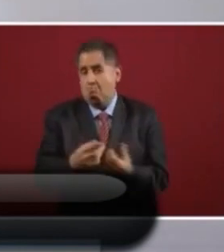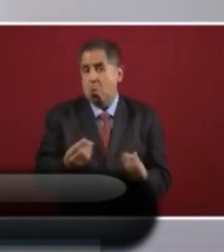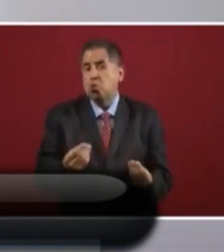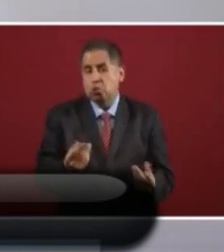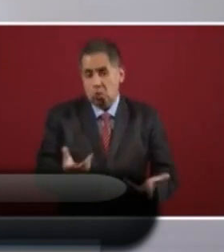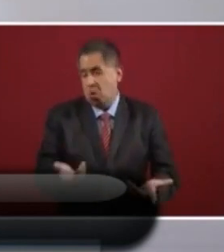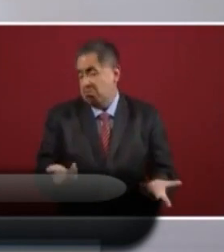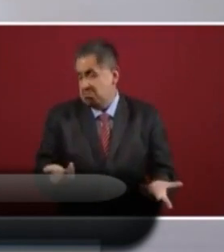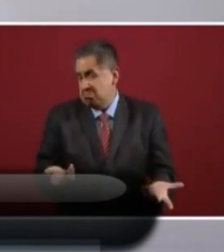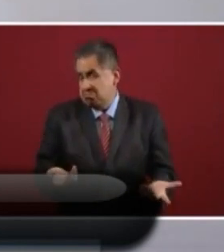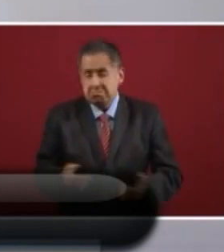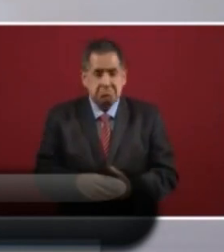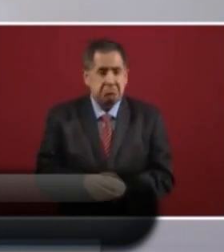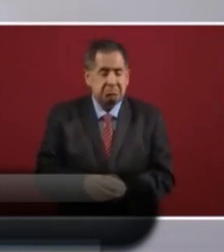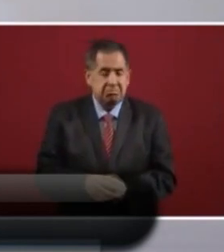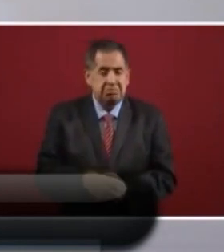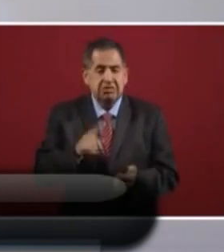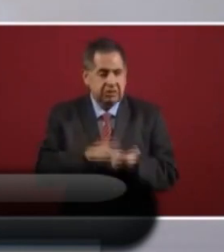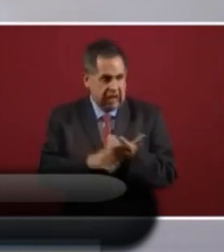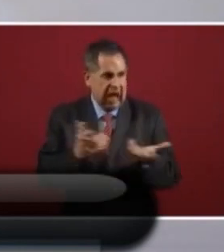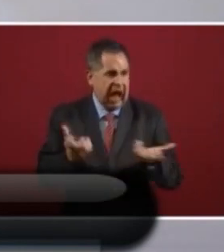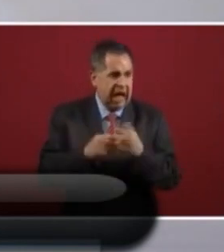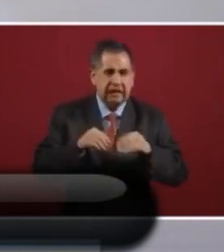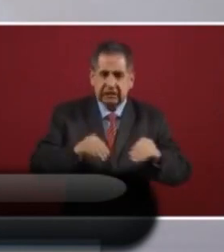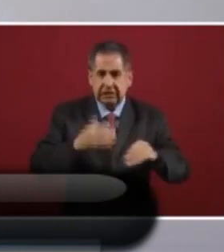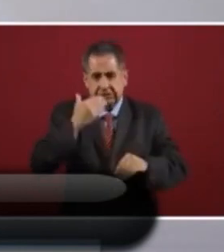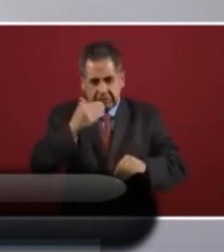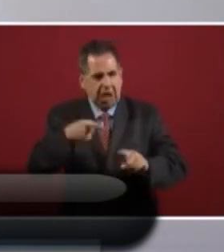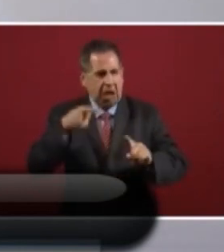que lo que ha hecho